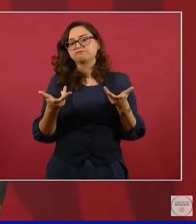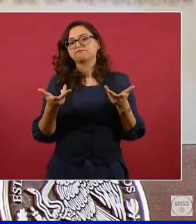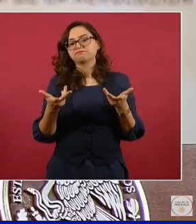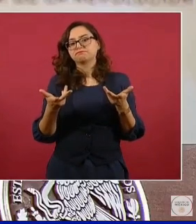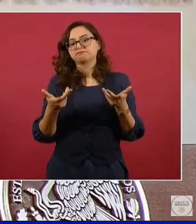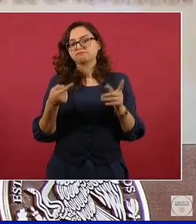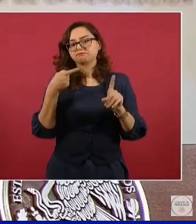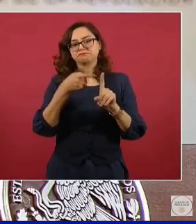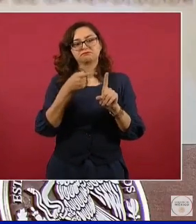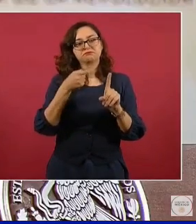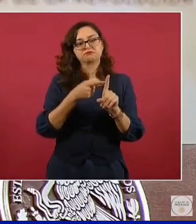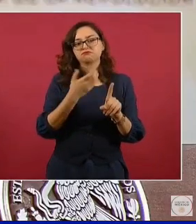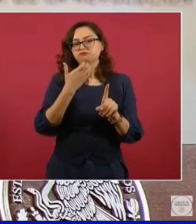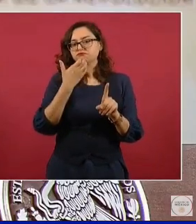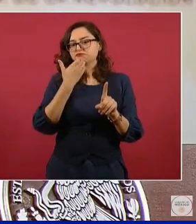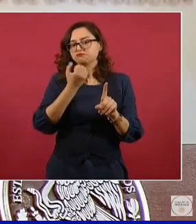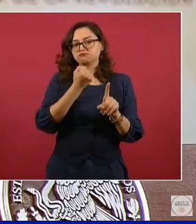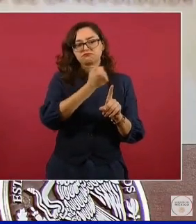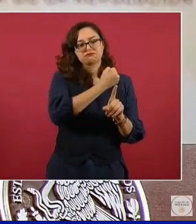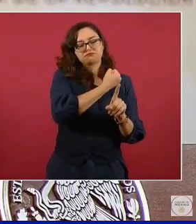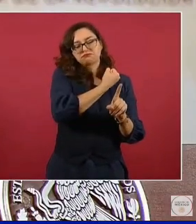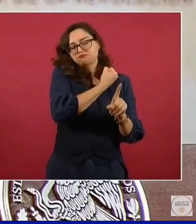muy bueno,